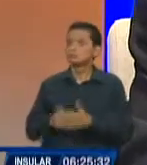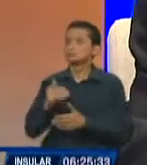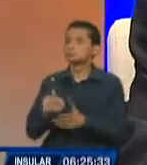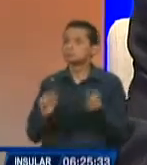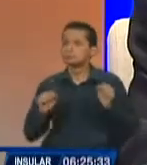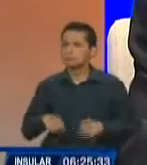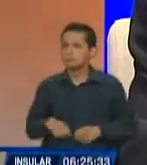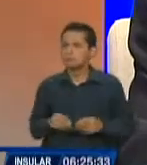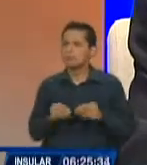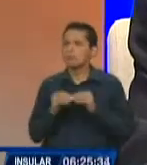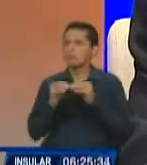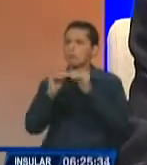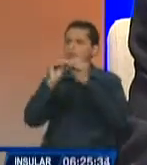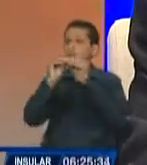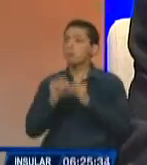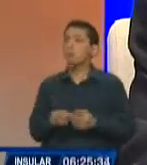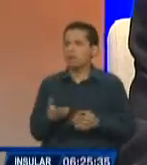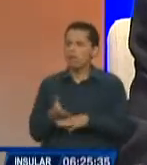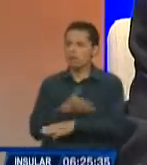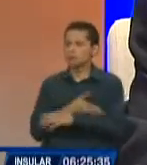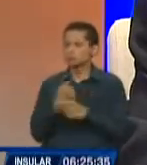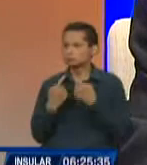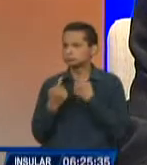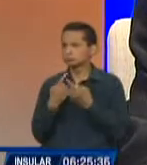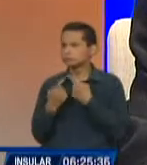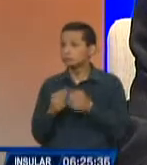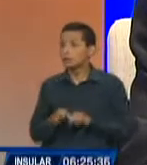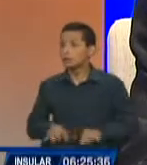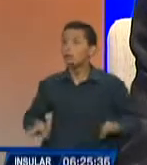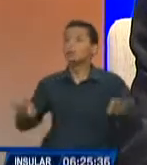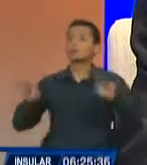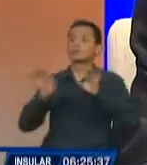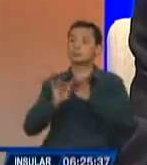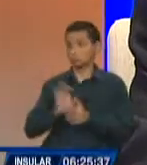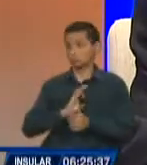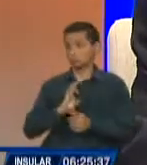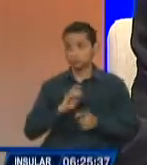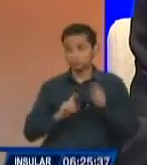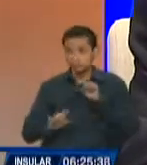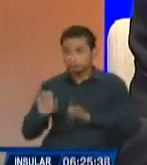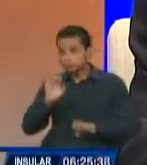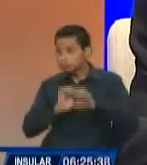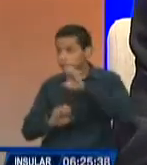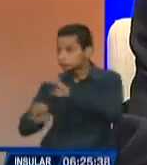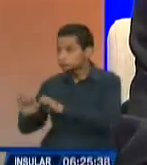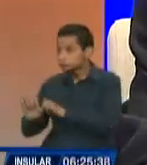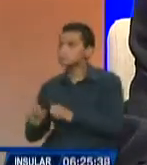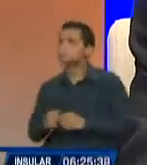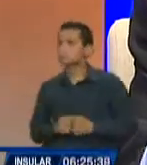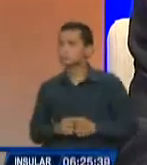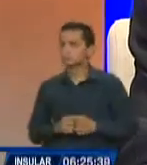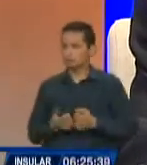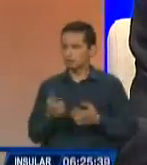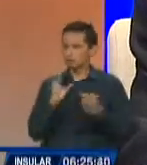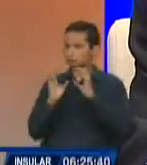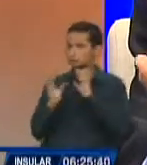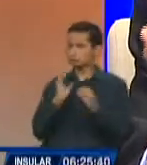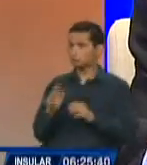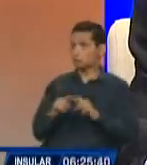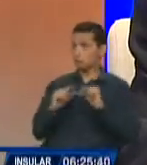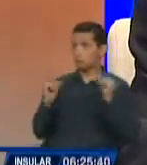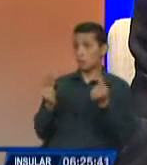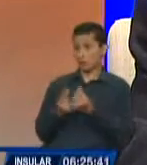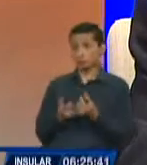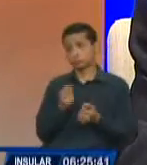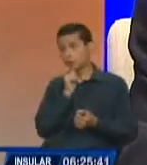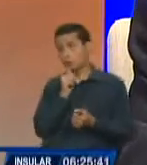En su momento es algo que se discutió, pero que evidentemente merece también el análisis técnico y también el resultado de las conversaciones, insisto, con los gremios, con